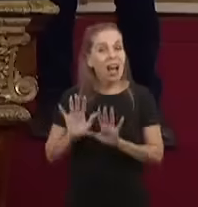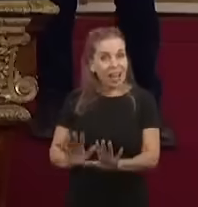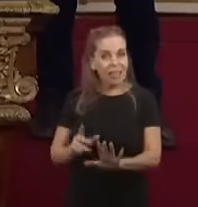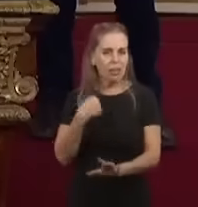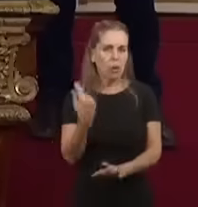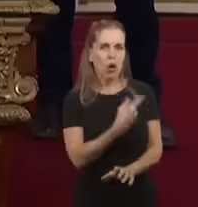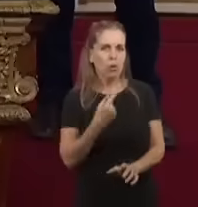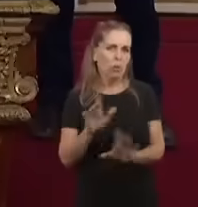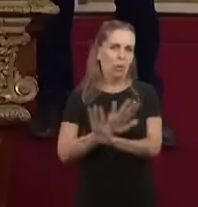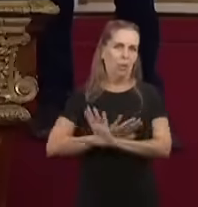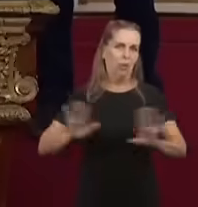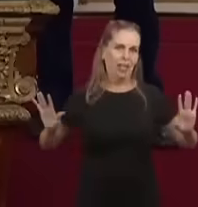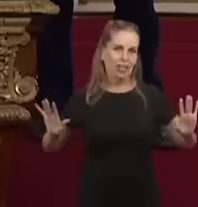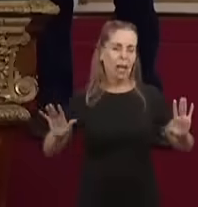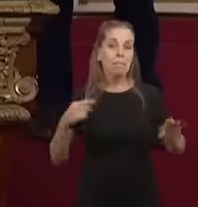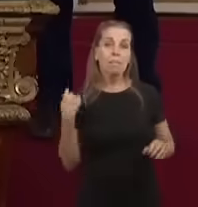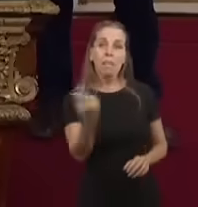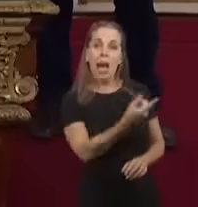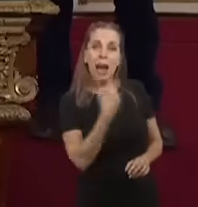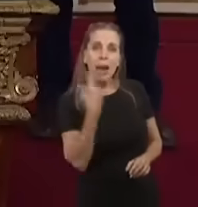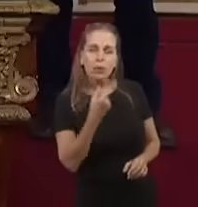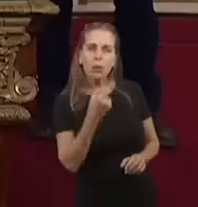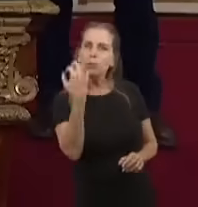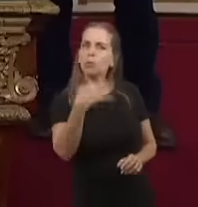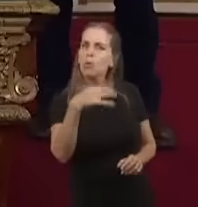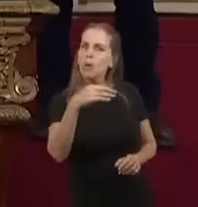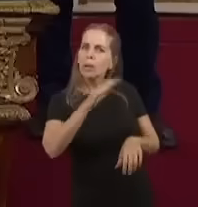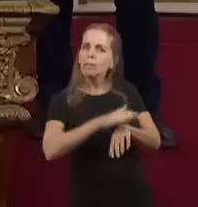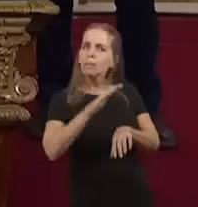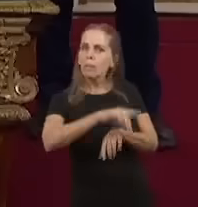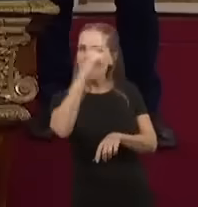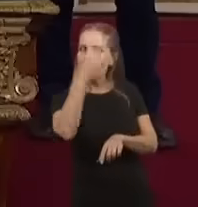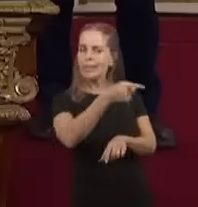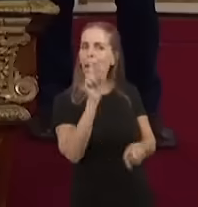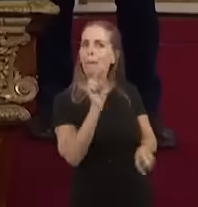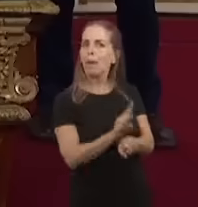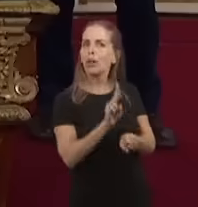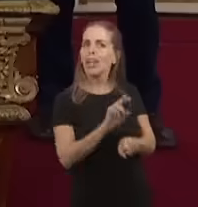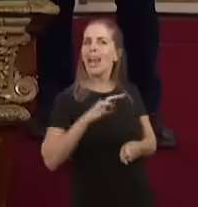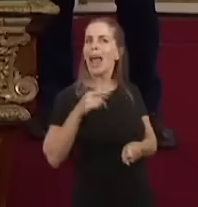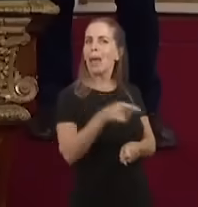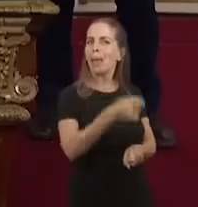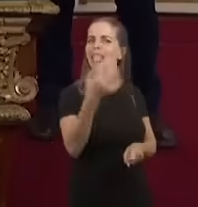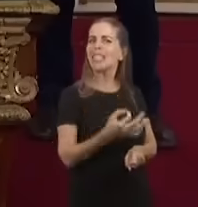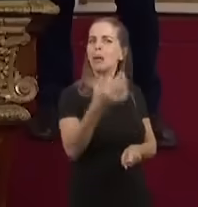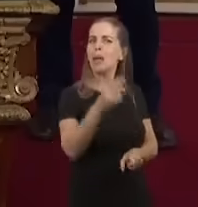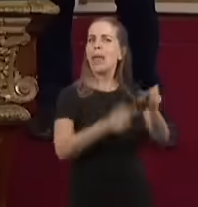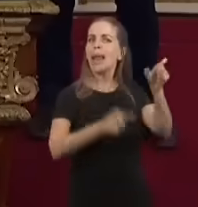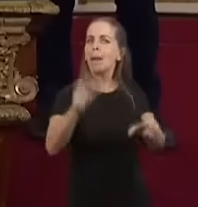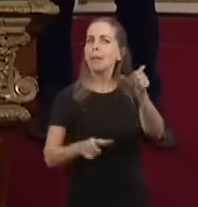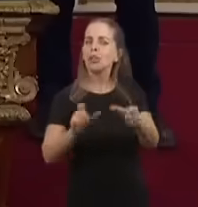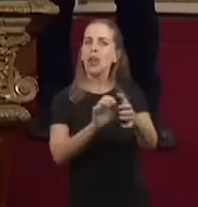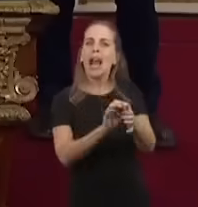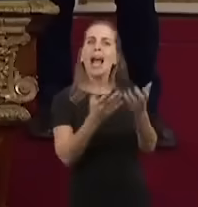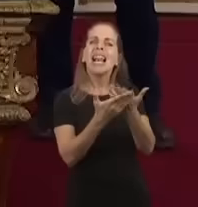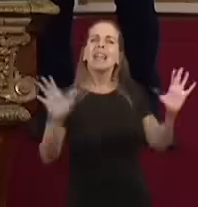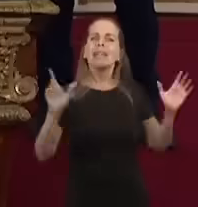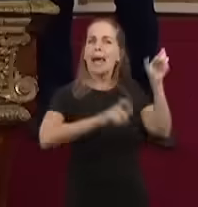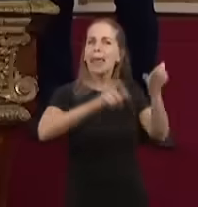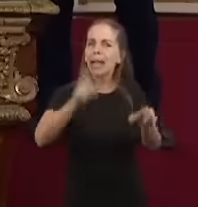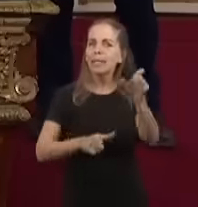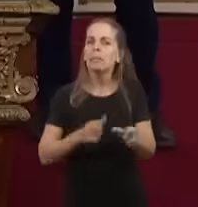ha terminado para nosotros la única tarea del estado es proteger la vida la libertad y la propiedad de los argentinos para que cada uno